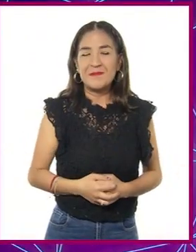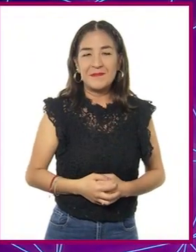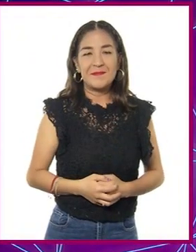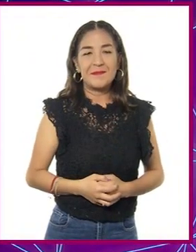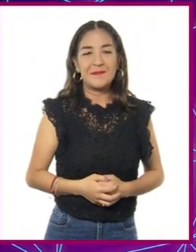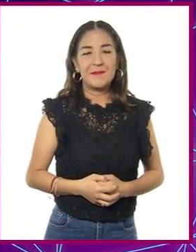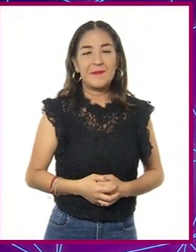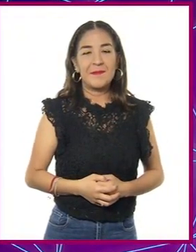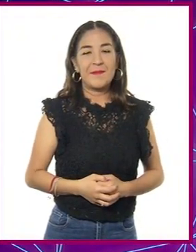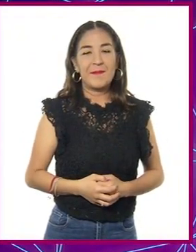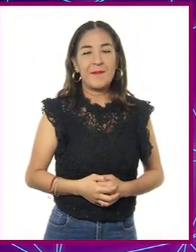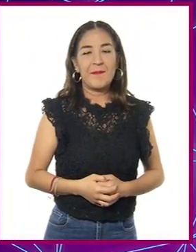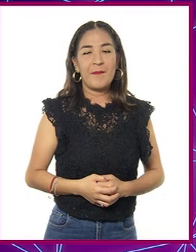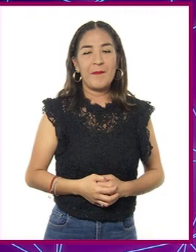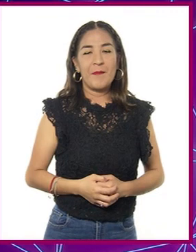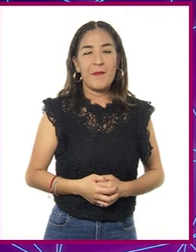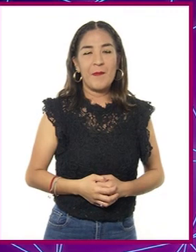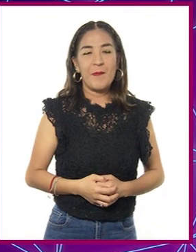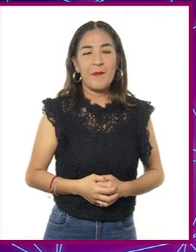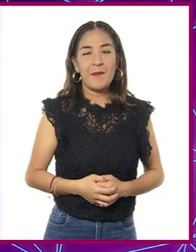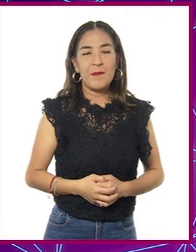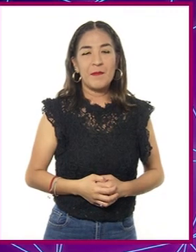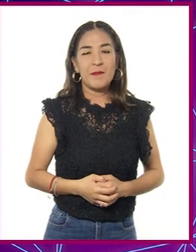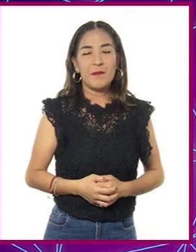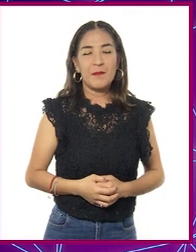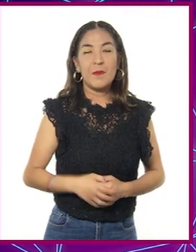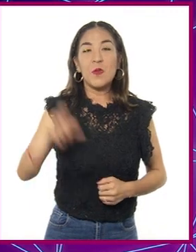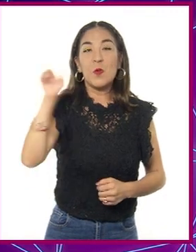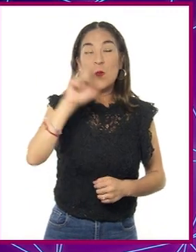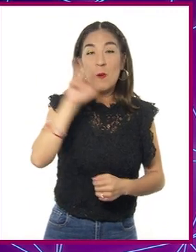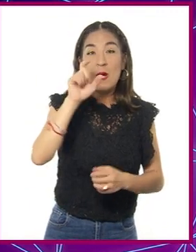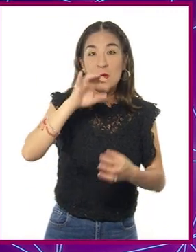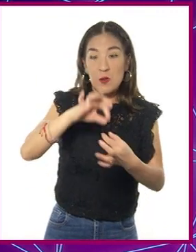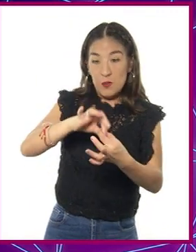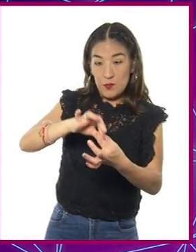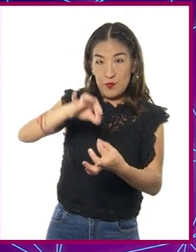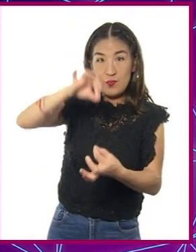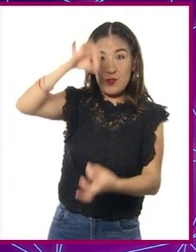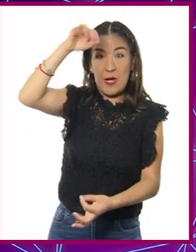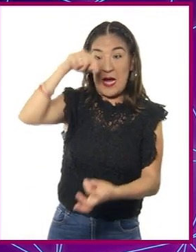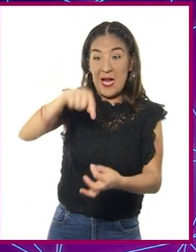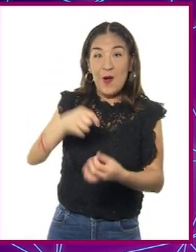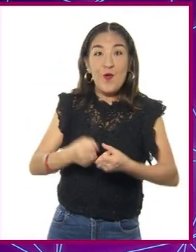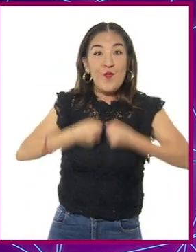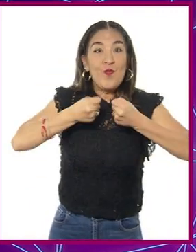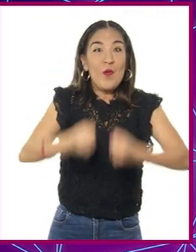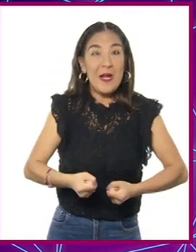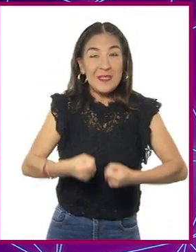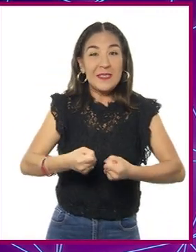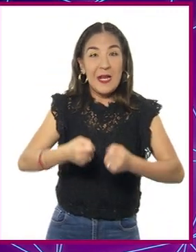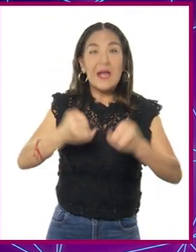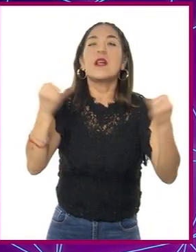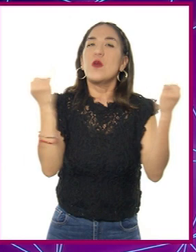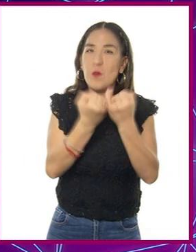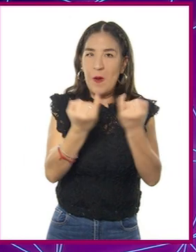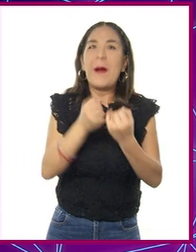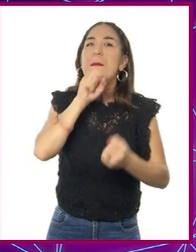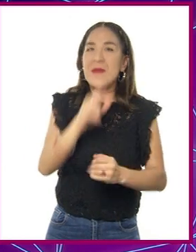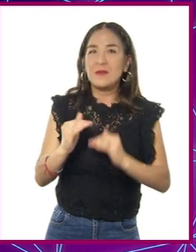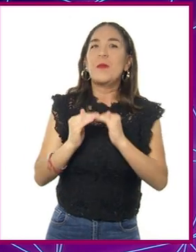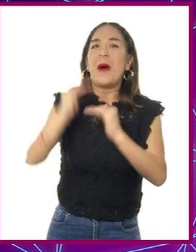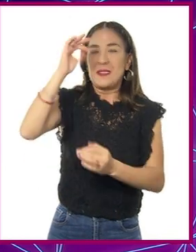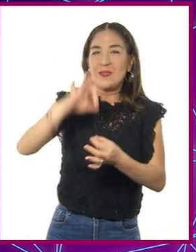significa que ante el alargamiento de un resorte, si la fuerza aumenta, la longitud del alargamiento aumenta. Y si la